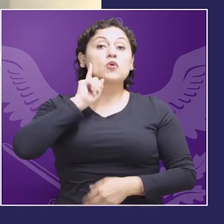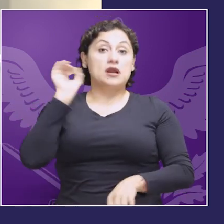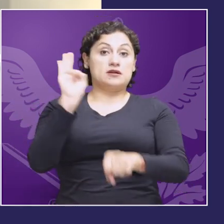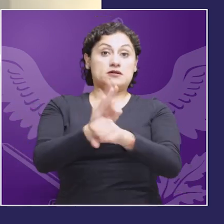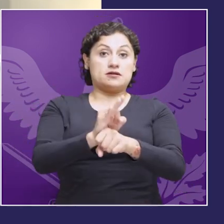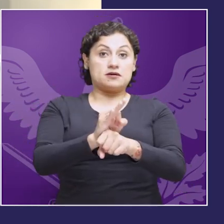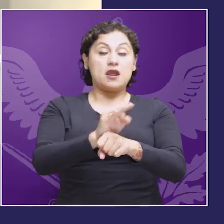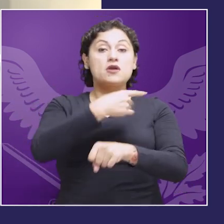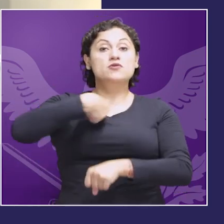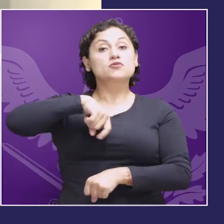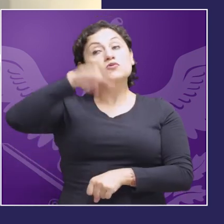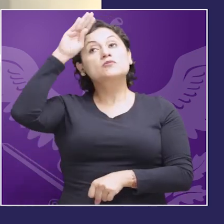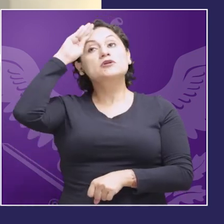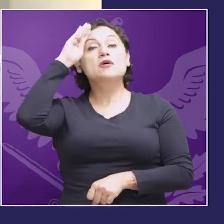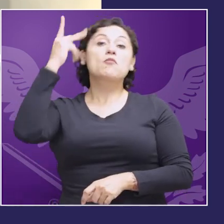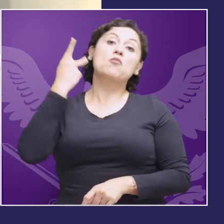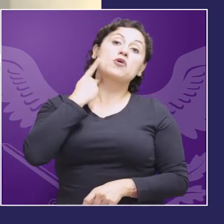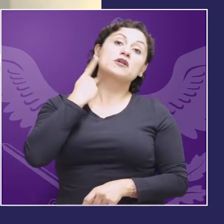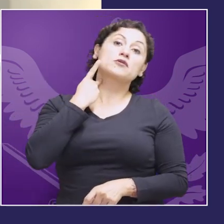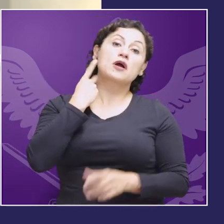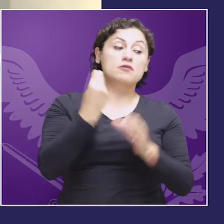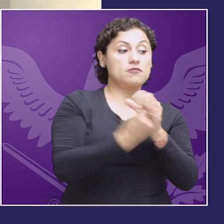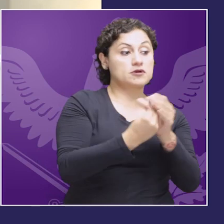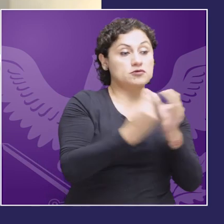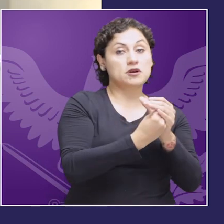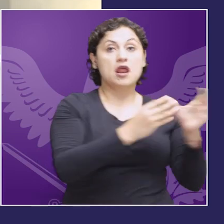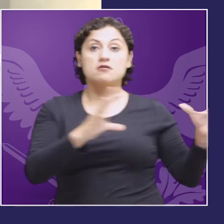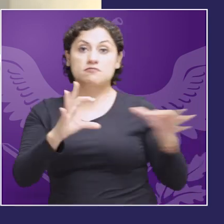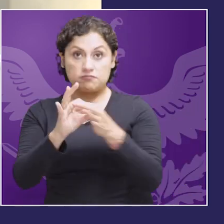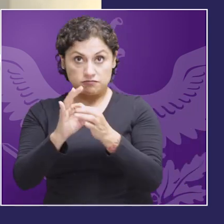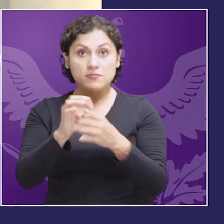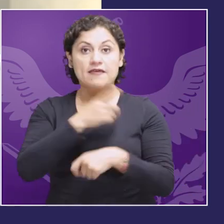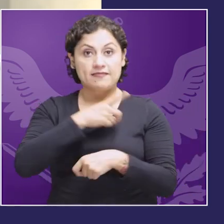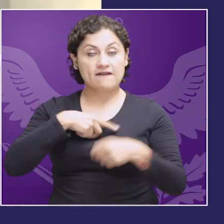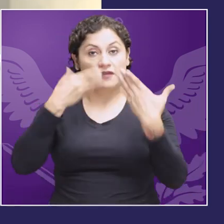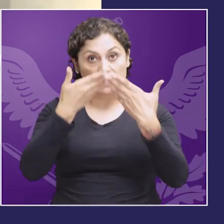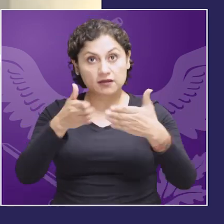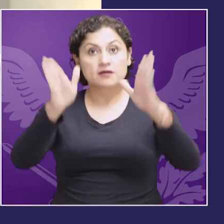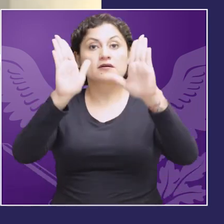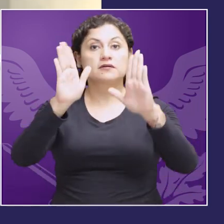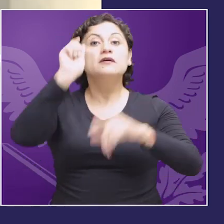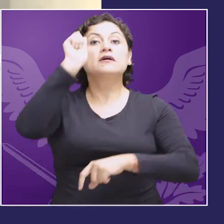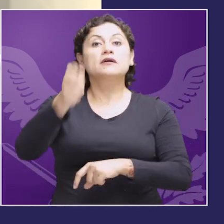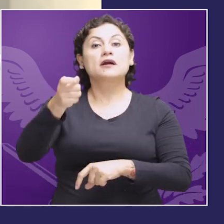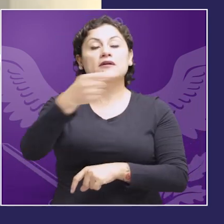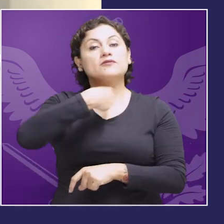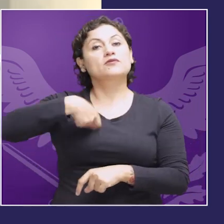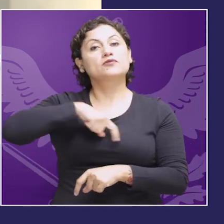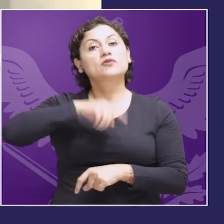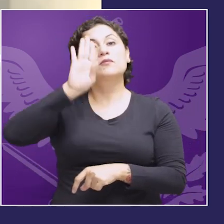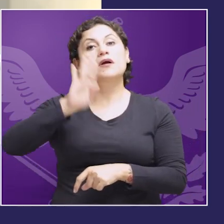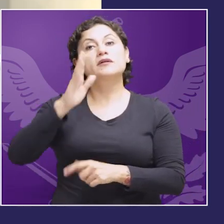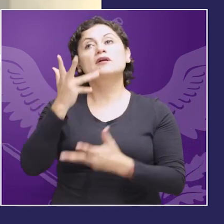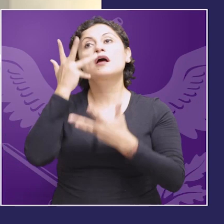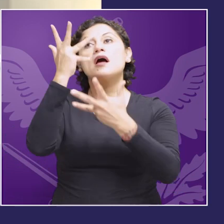una estrategia desde ese lugar. Las feministas decimos que lo personal es político, y eso tiene que